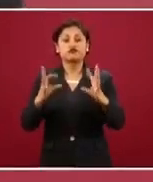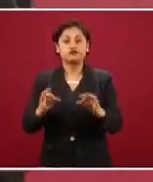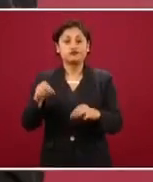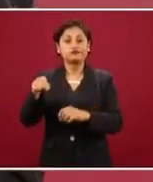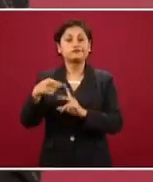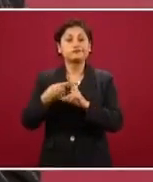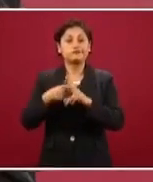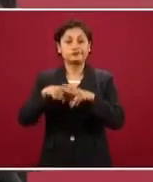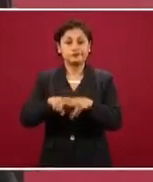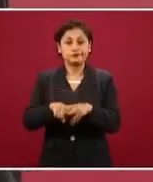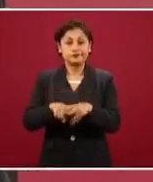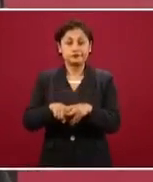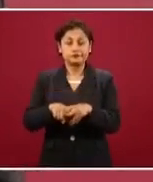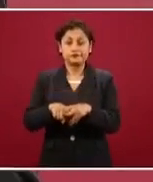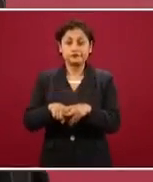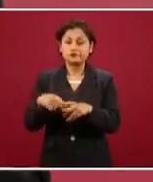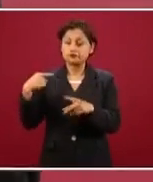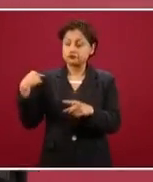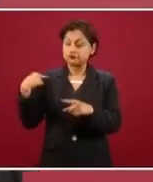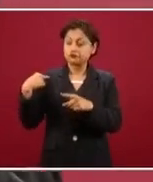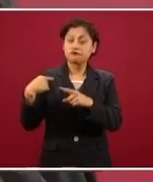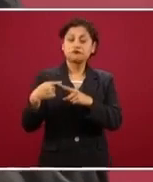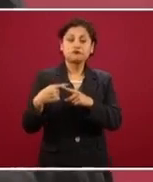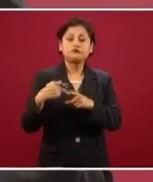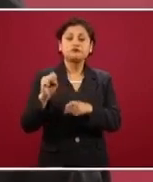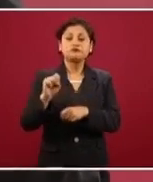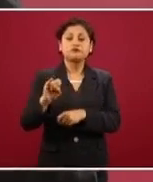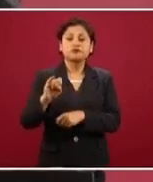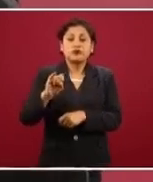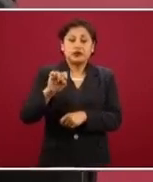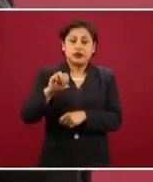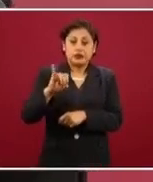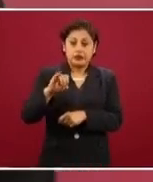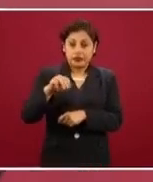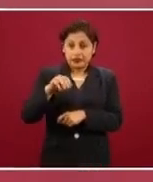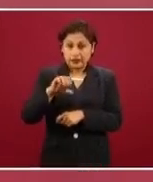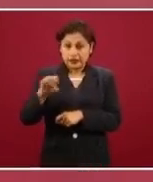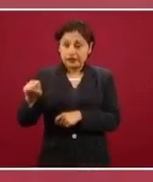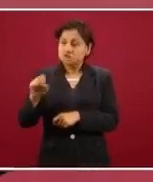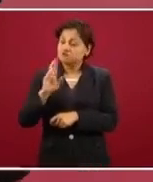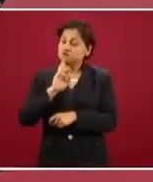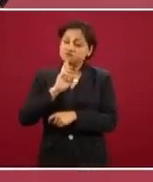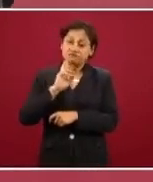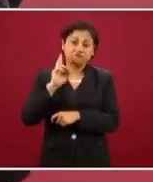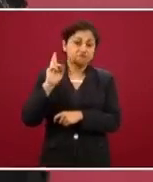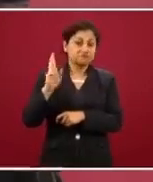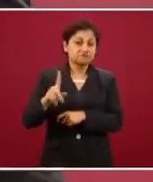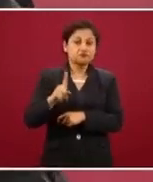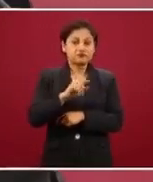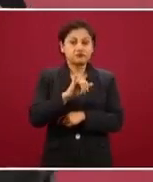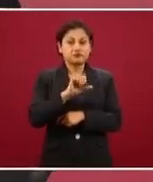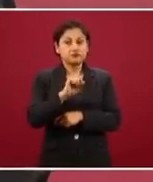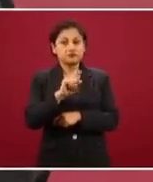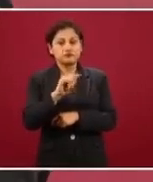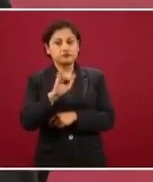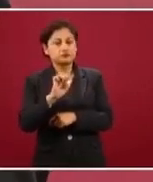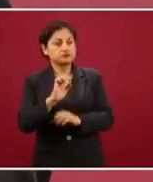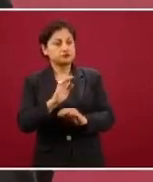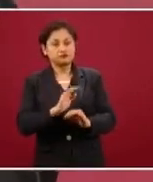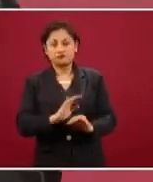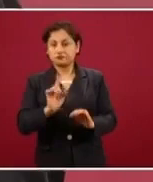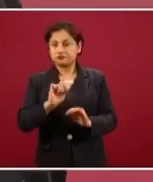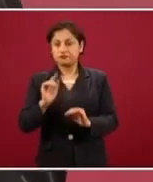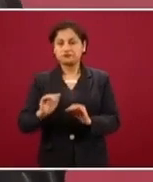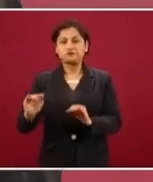es buen servicio? Mejor que el ISSSTE, mejor que los